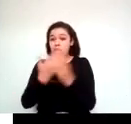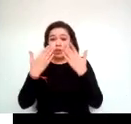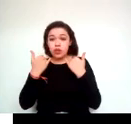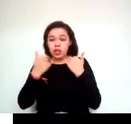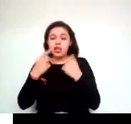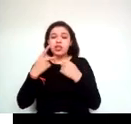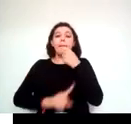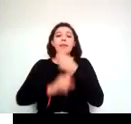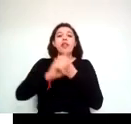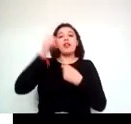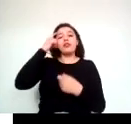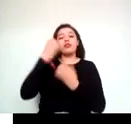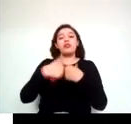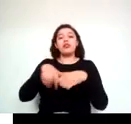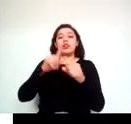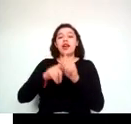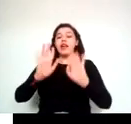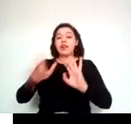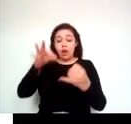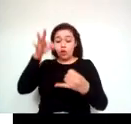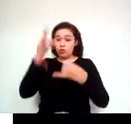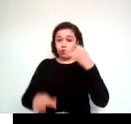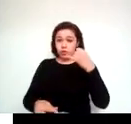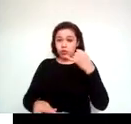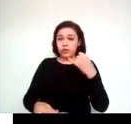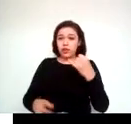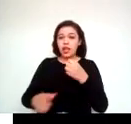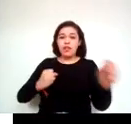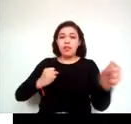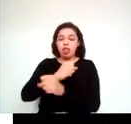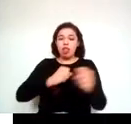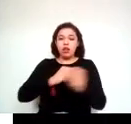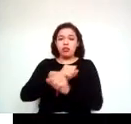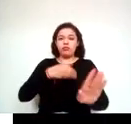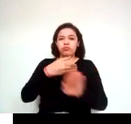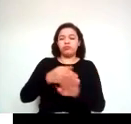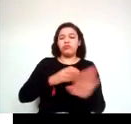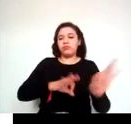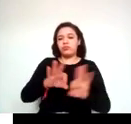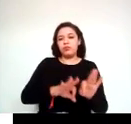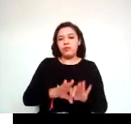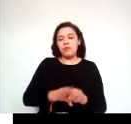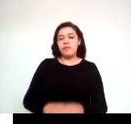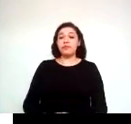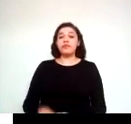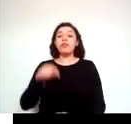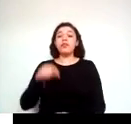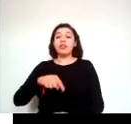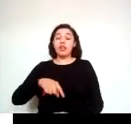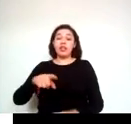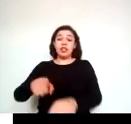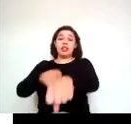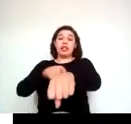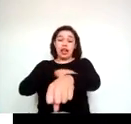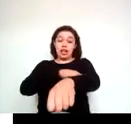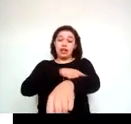psicosocial. Y por último, hablamos de la violencia laboral. Y en este punto la normatividad es bastante extensa.